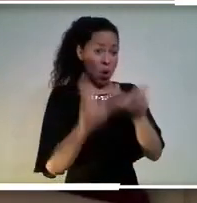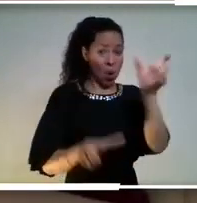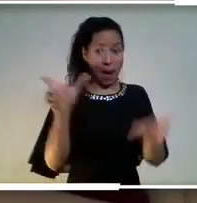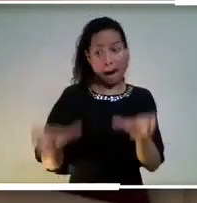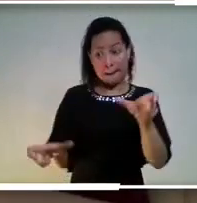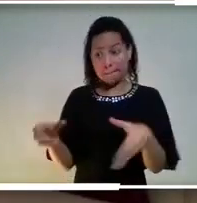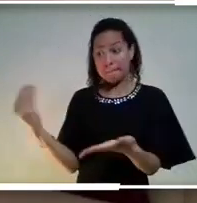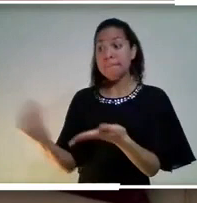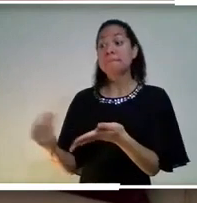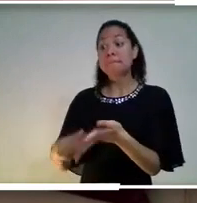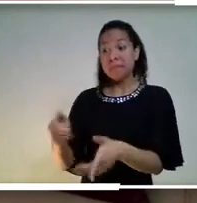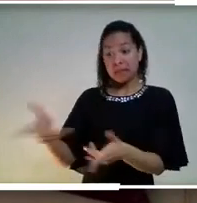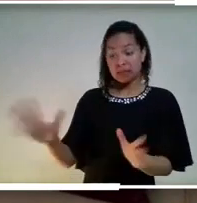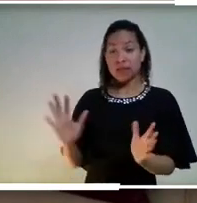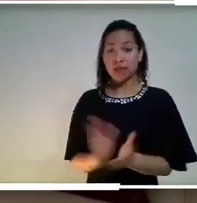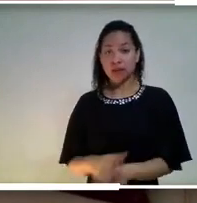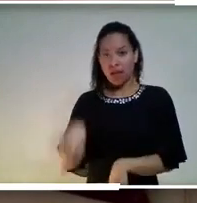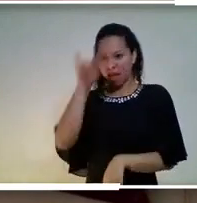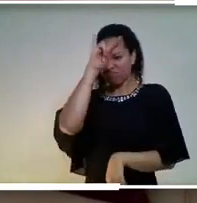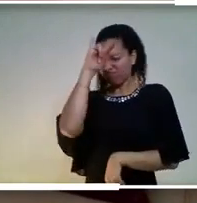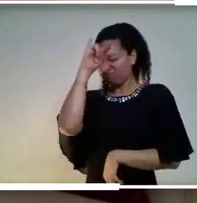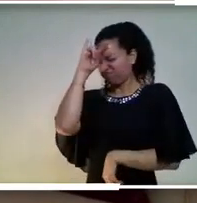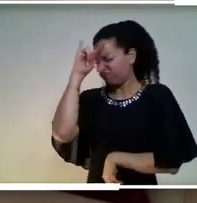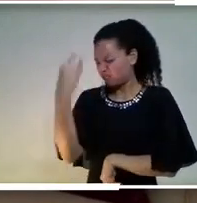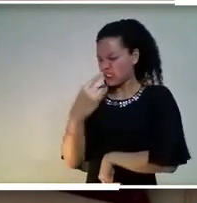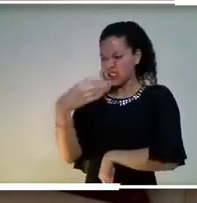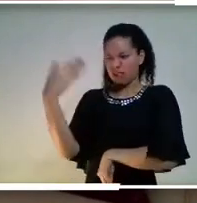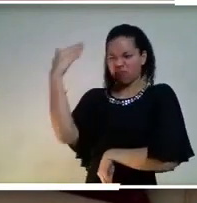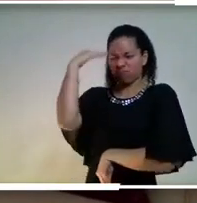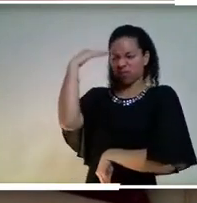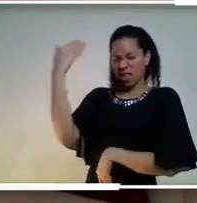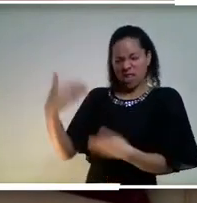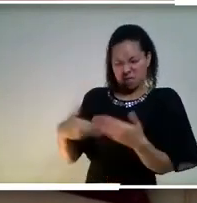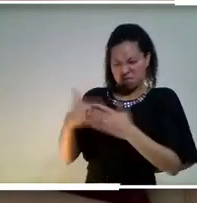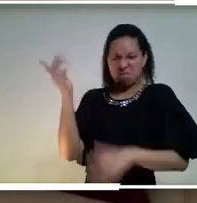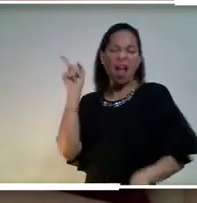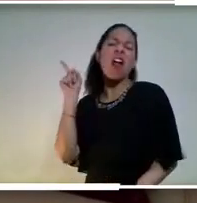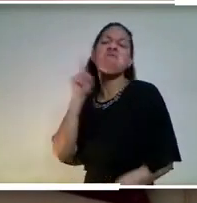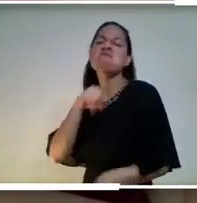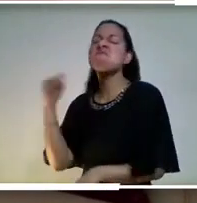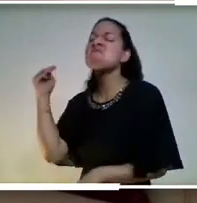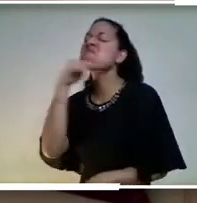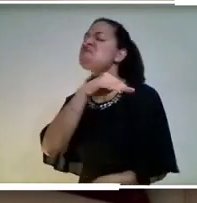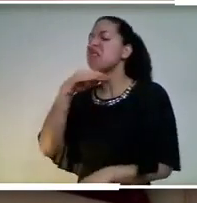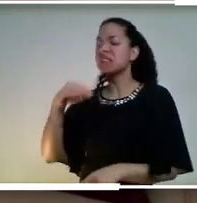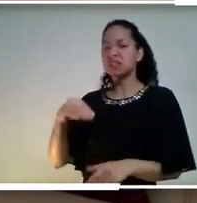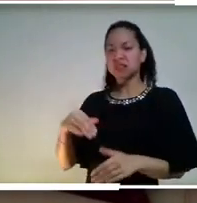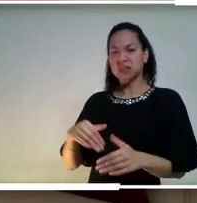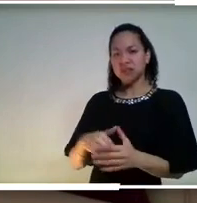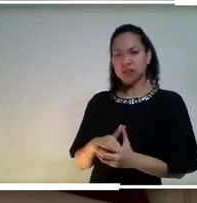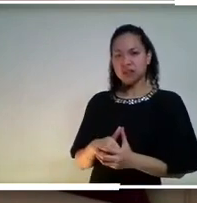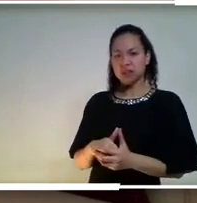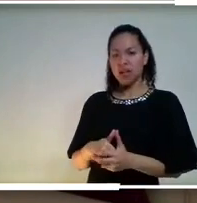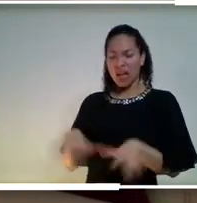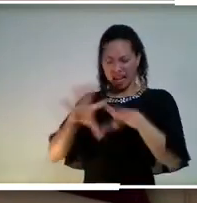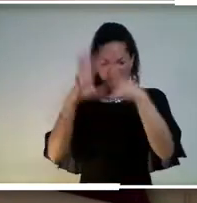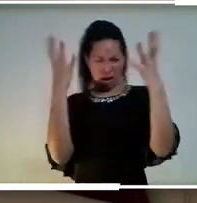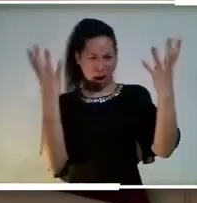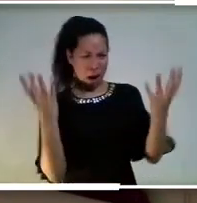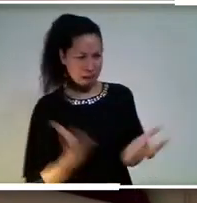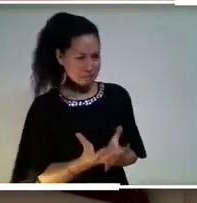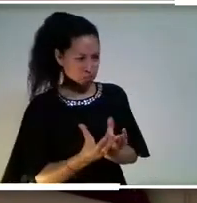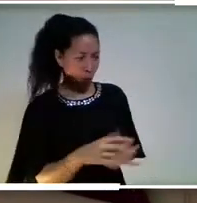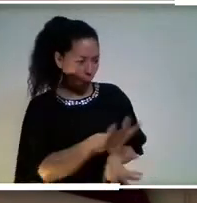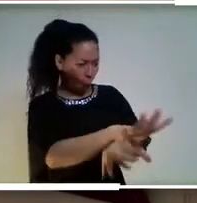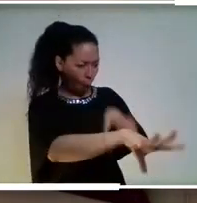dónde comenzar el engaño y el mundo malo está listo para el gran engaño final basado en esta creencia desde libros